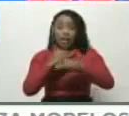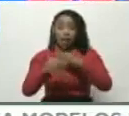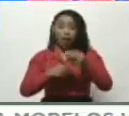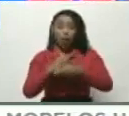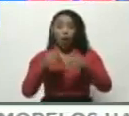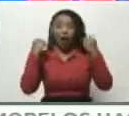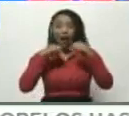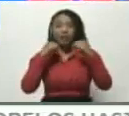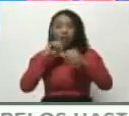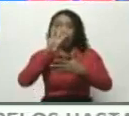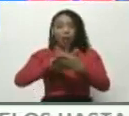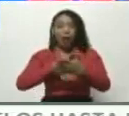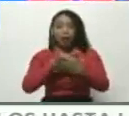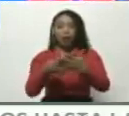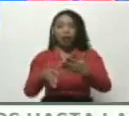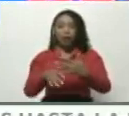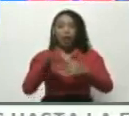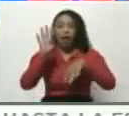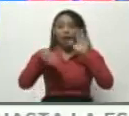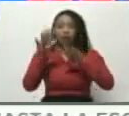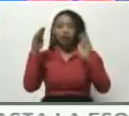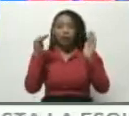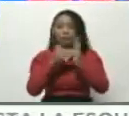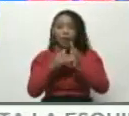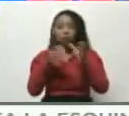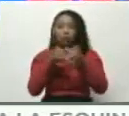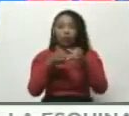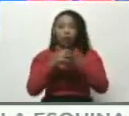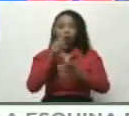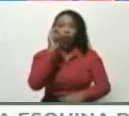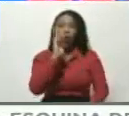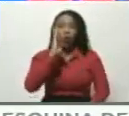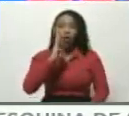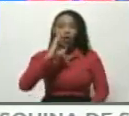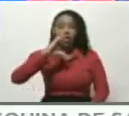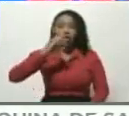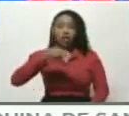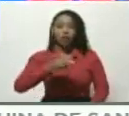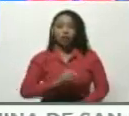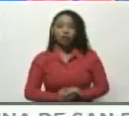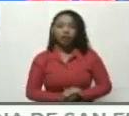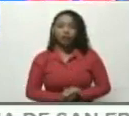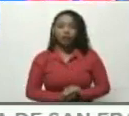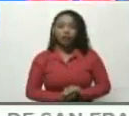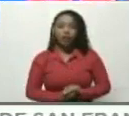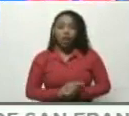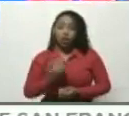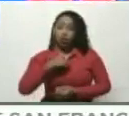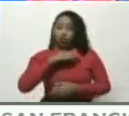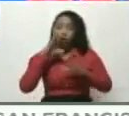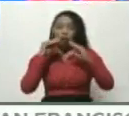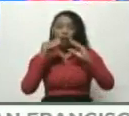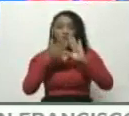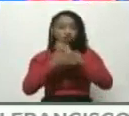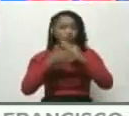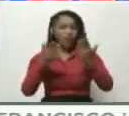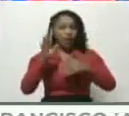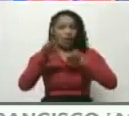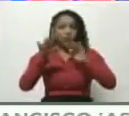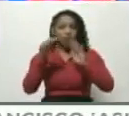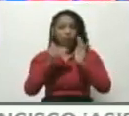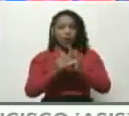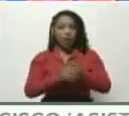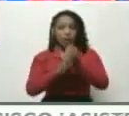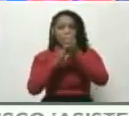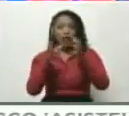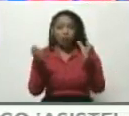matemático y hablásemos de las 14.000 unidades de batalla Bolívar Chávez, bueno, estamos hablando de 14.000 líderes